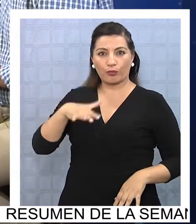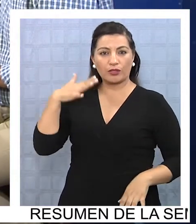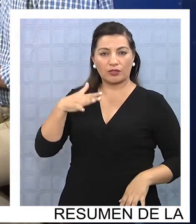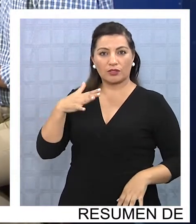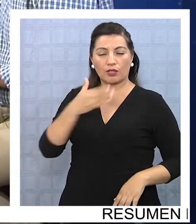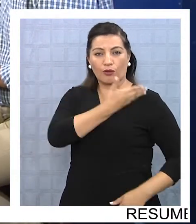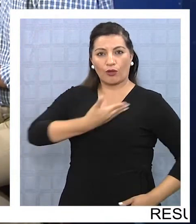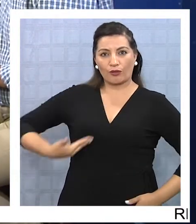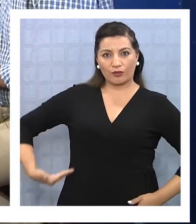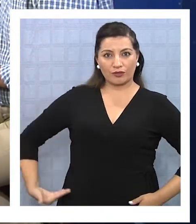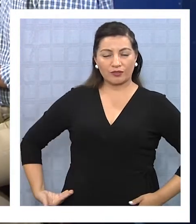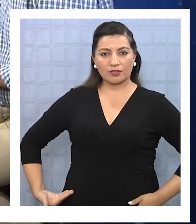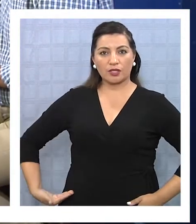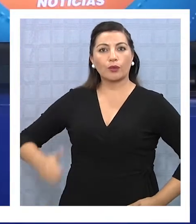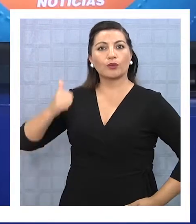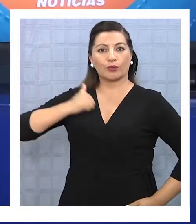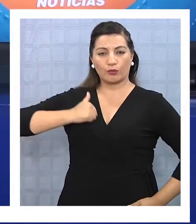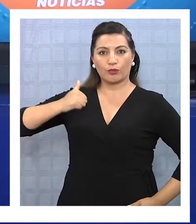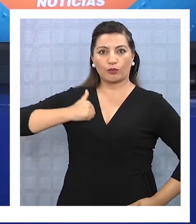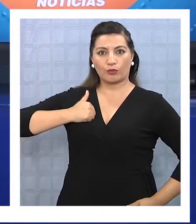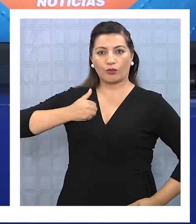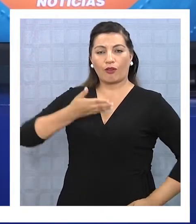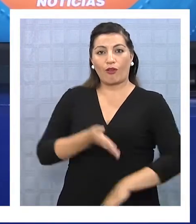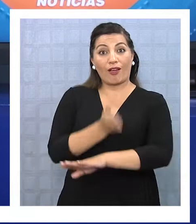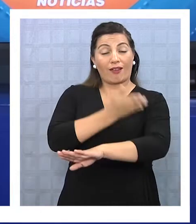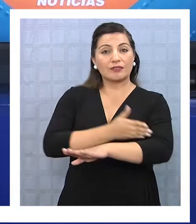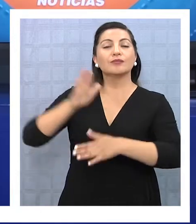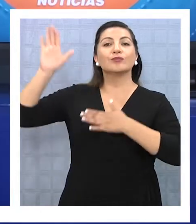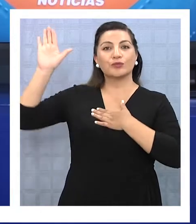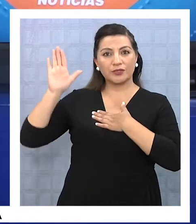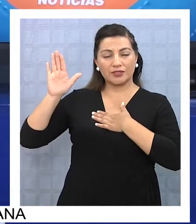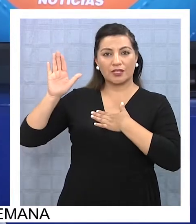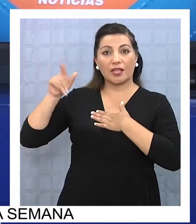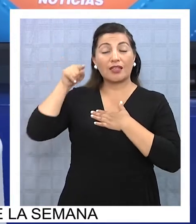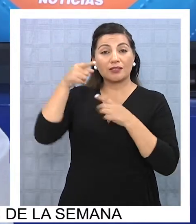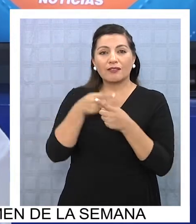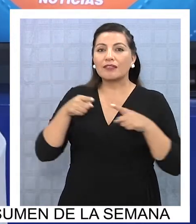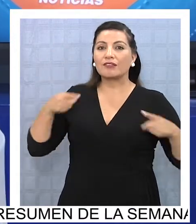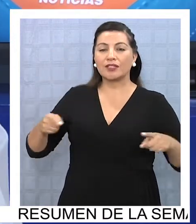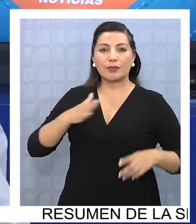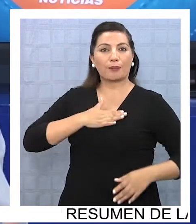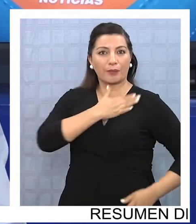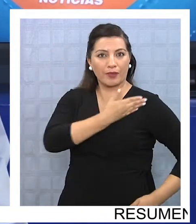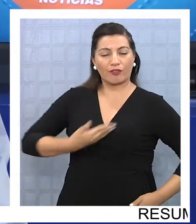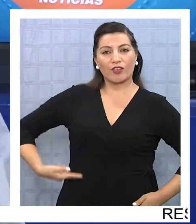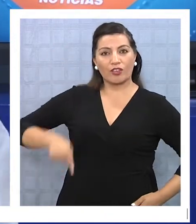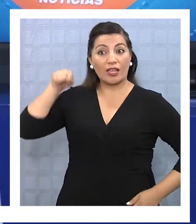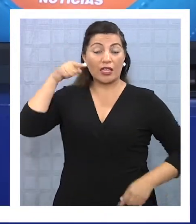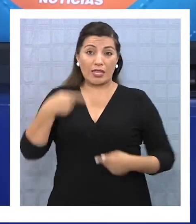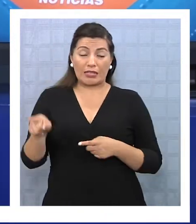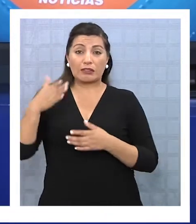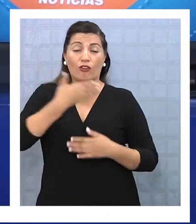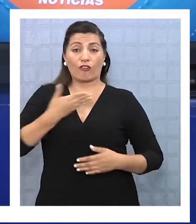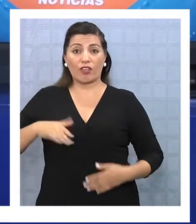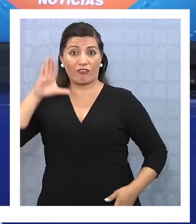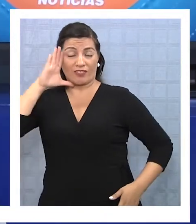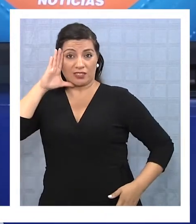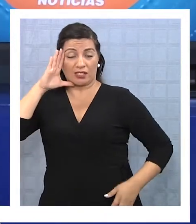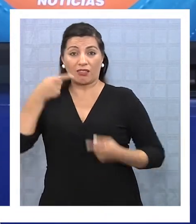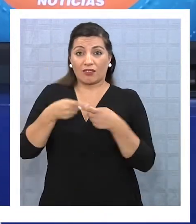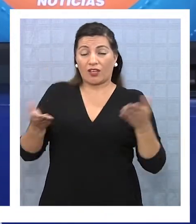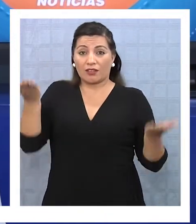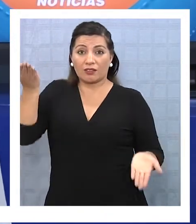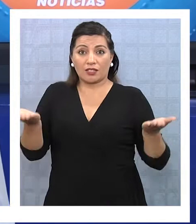muy importante que los gobiernos cumplan lo que prometen. Y yo creo que una de las diferencias entre nuestro gobierno y este gobierno es